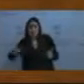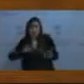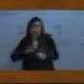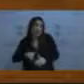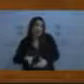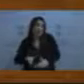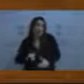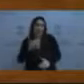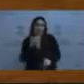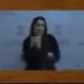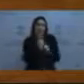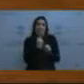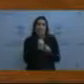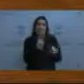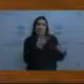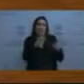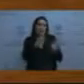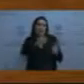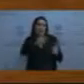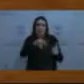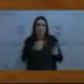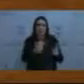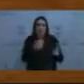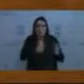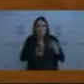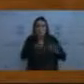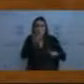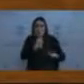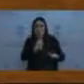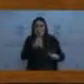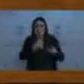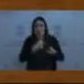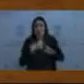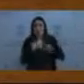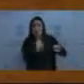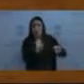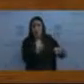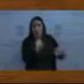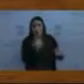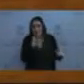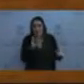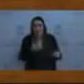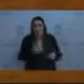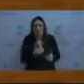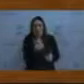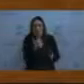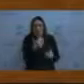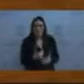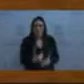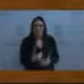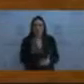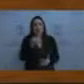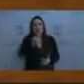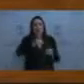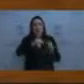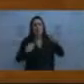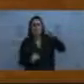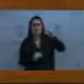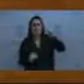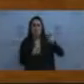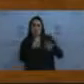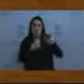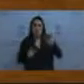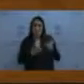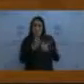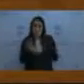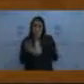superen los 700 euros mensuales y sin proyección en el tiempo. Igualmente, descubrimos grandes desigualdades entre los demandantes de